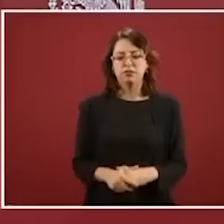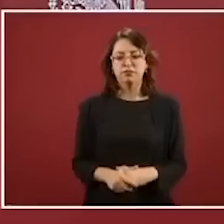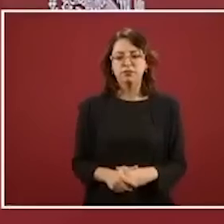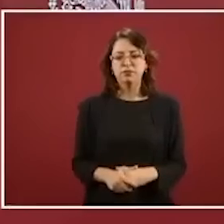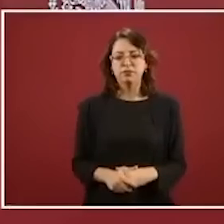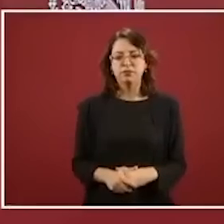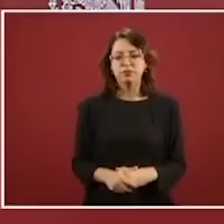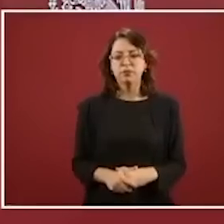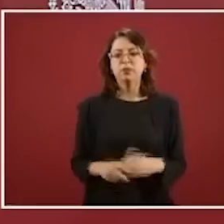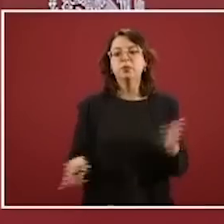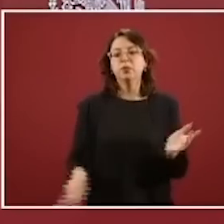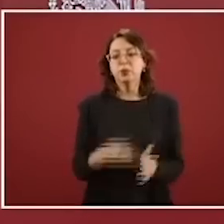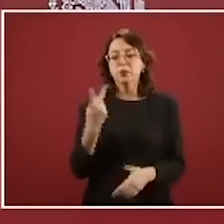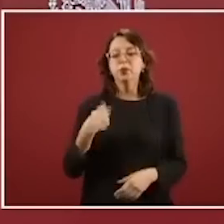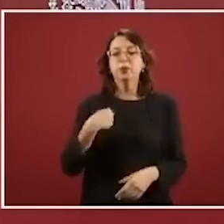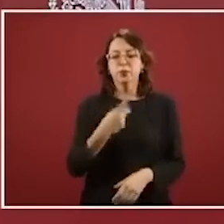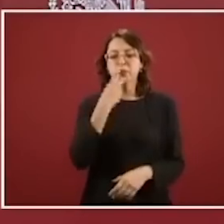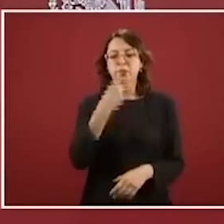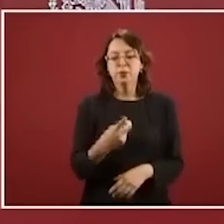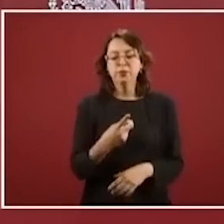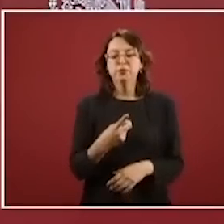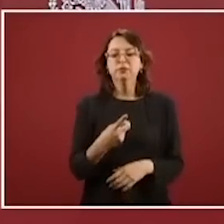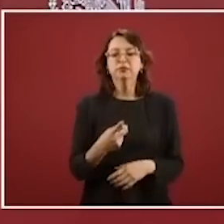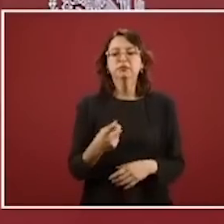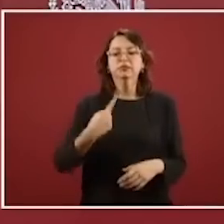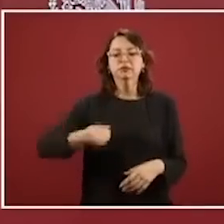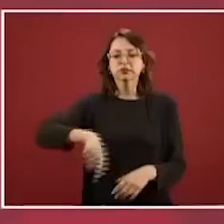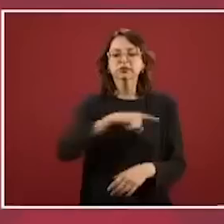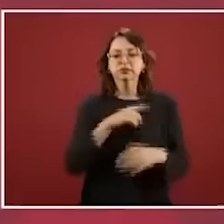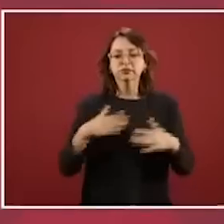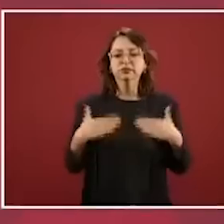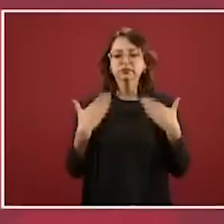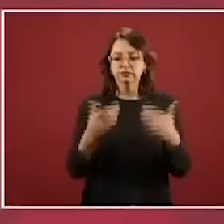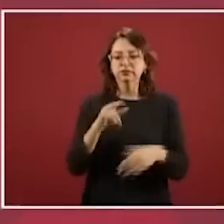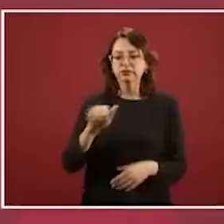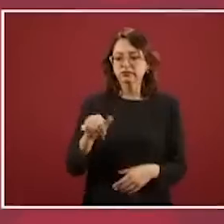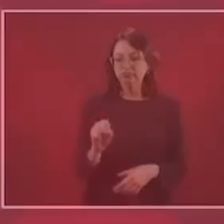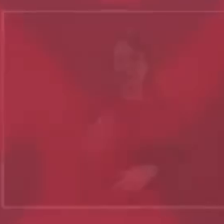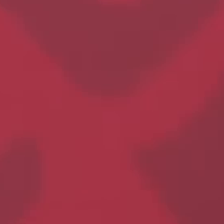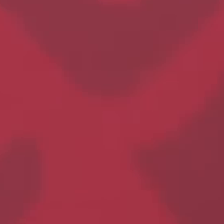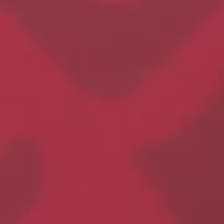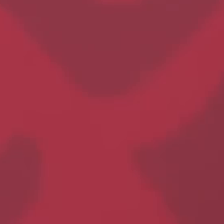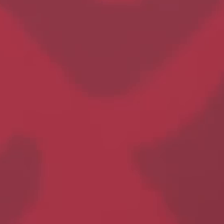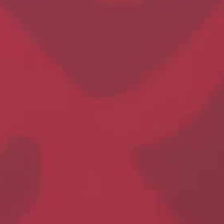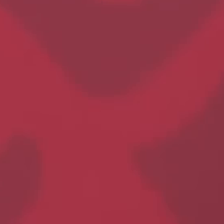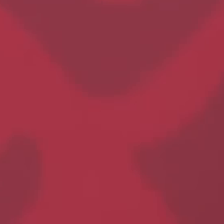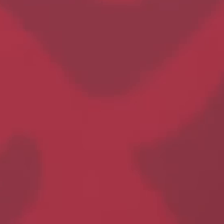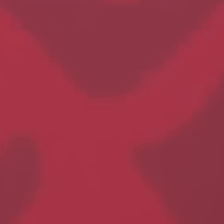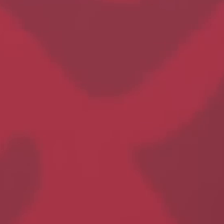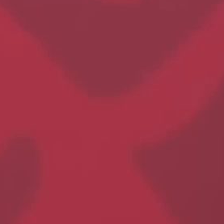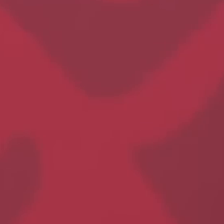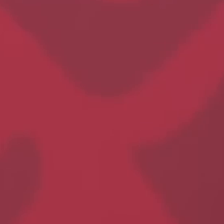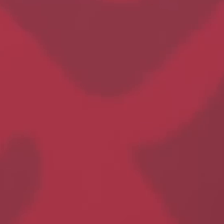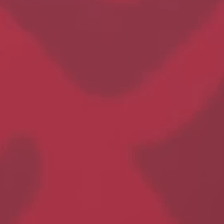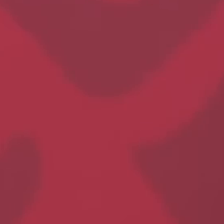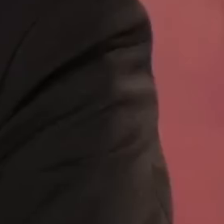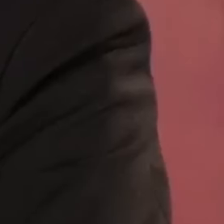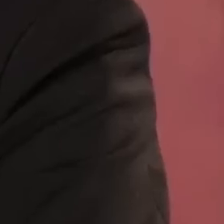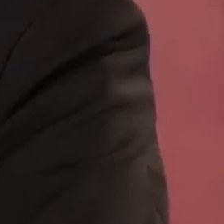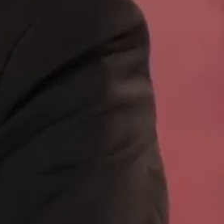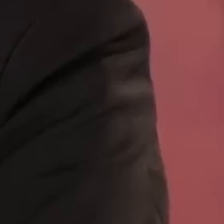Yo les reitero a ustedes que le tenemos confianza a SEADE porque nunca ha mentido, menos